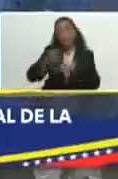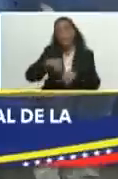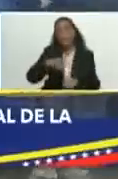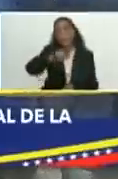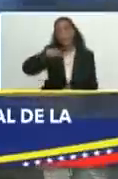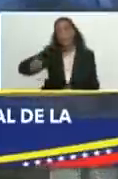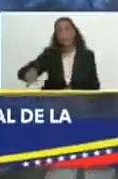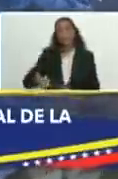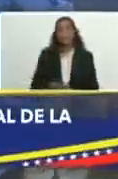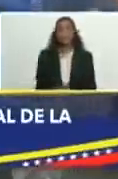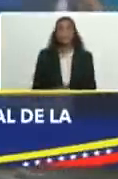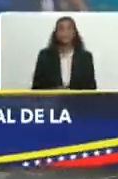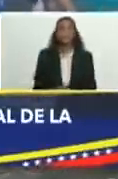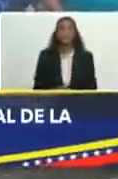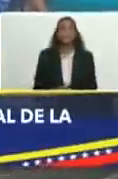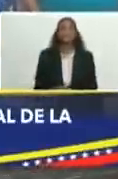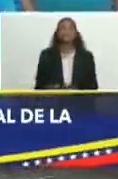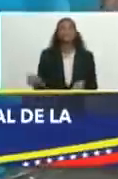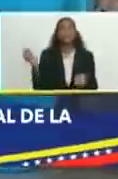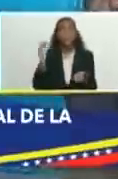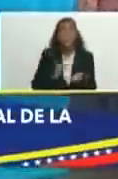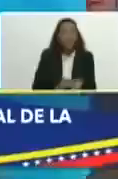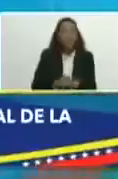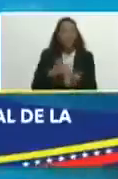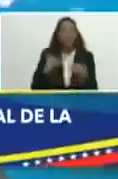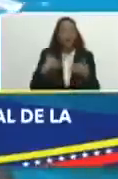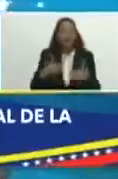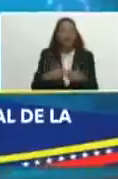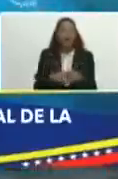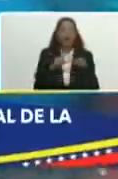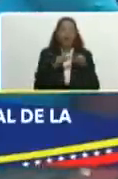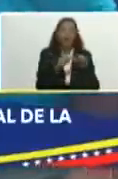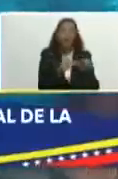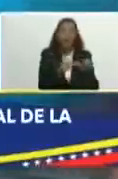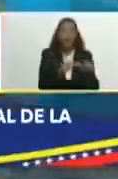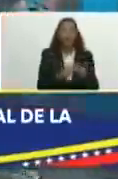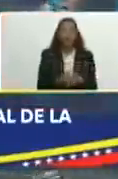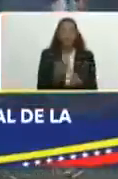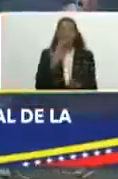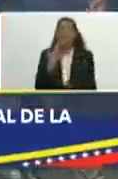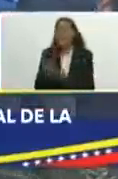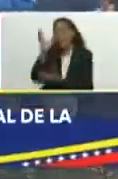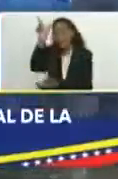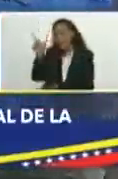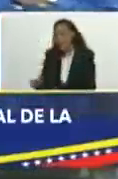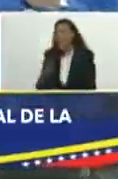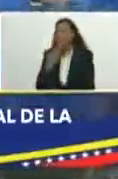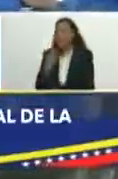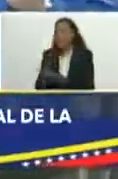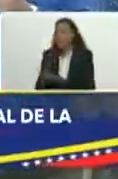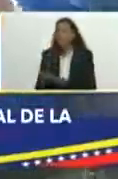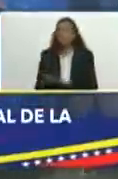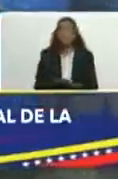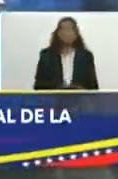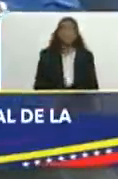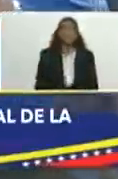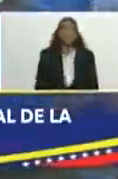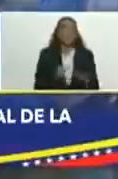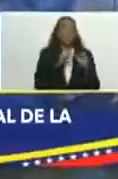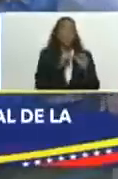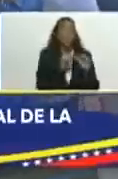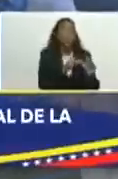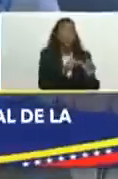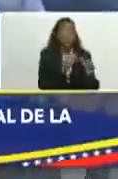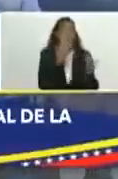Edgar. Bueno, entonces, seguimos el recorrido. Adelante. Con Jimmy. Gracias, Edgar. Gracias, compañero. Aquí continuamos, como puede